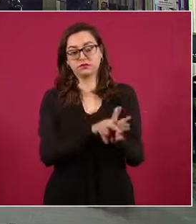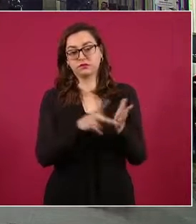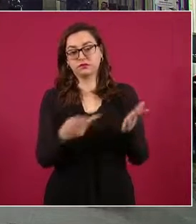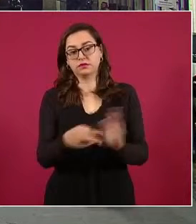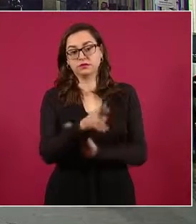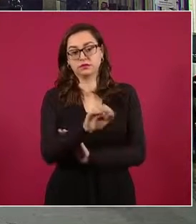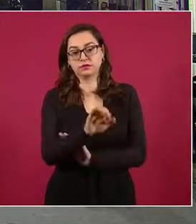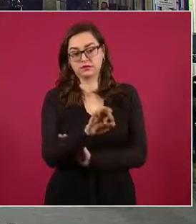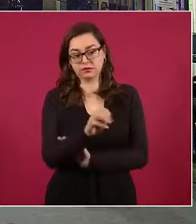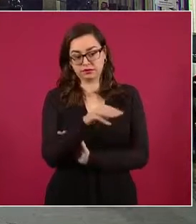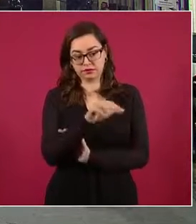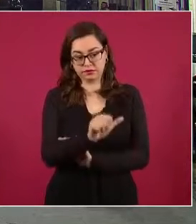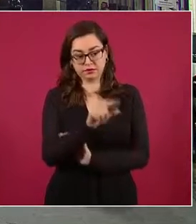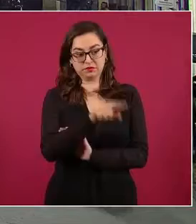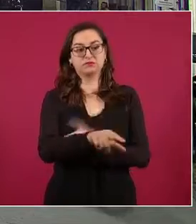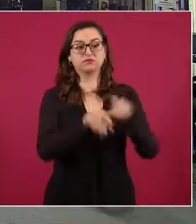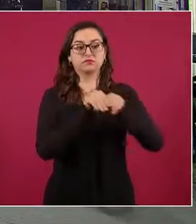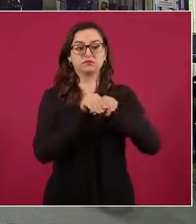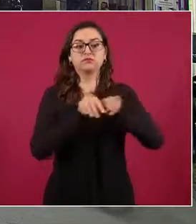del CIDE,